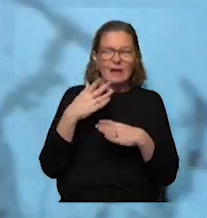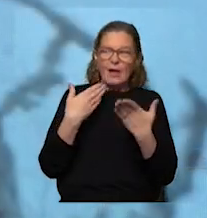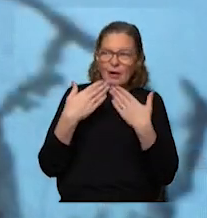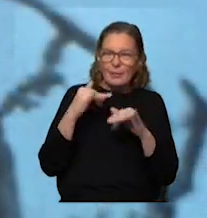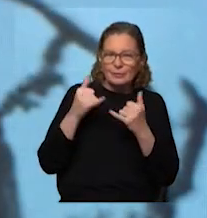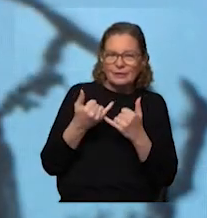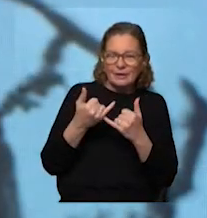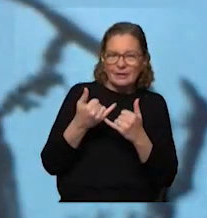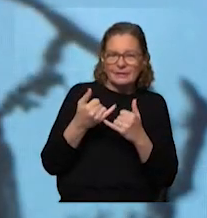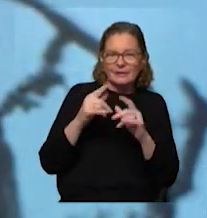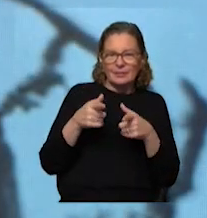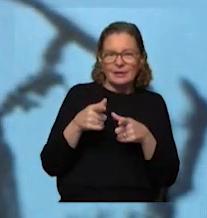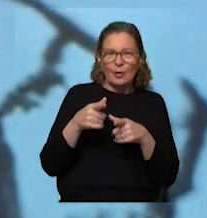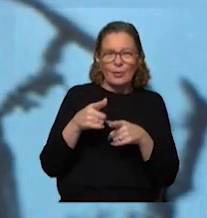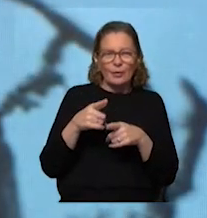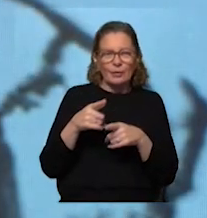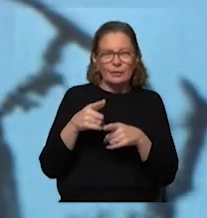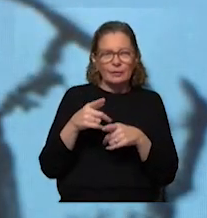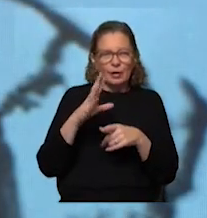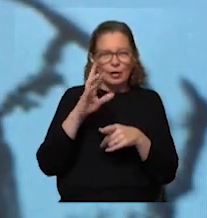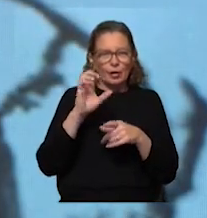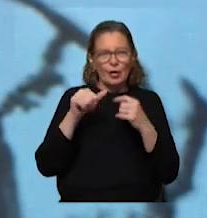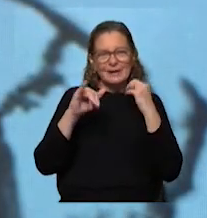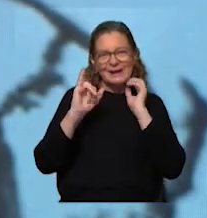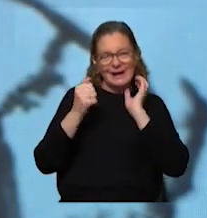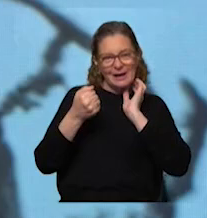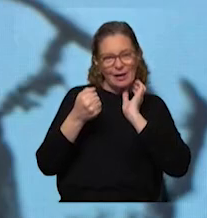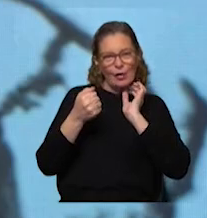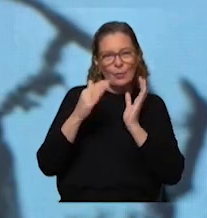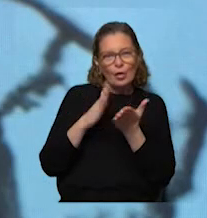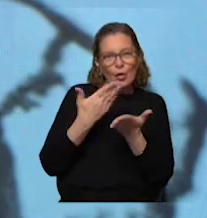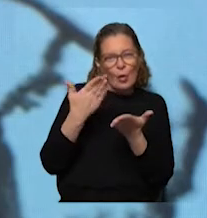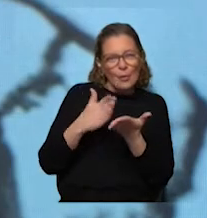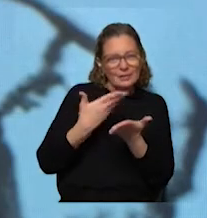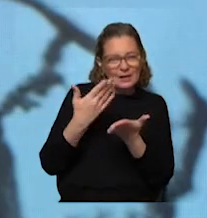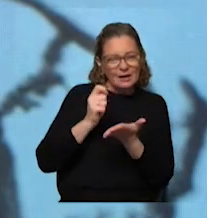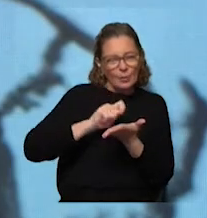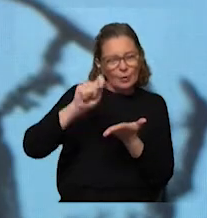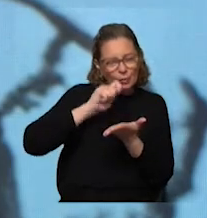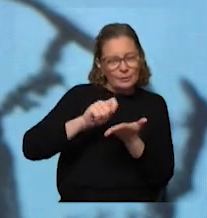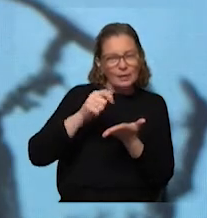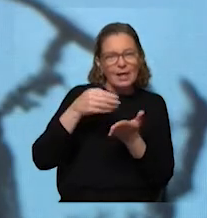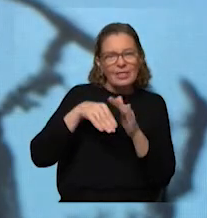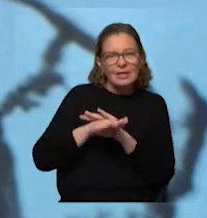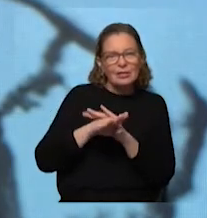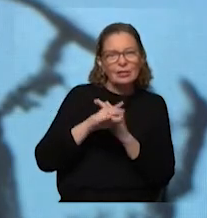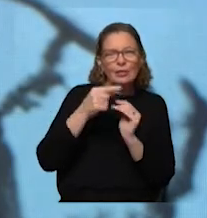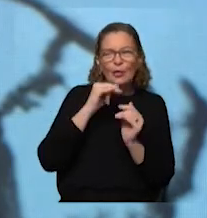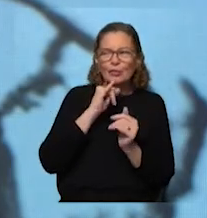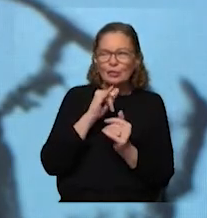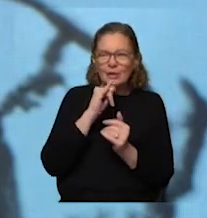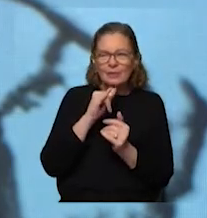como un formato también de Crónica cuando son podcast narrativos o documentales sonoros Pero dentro del género de La Crónica